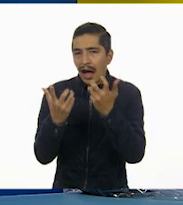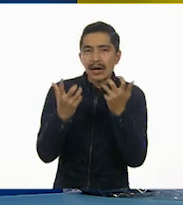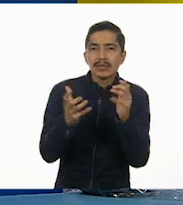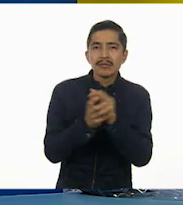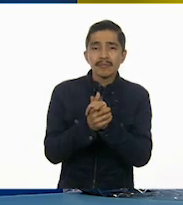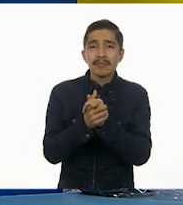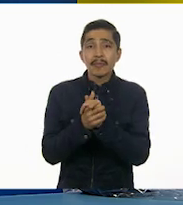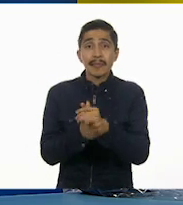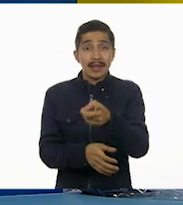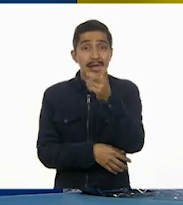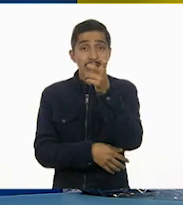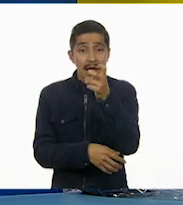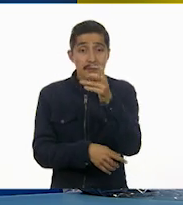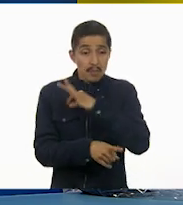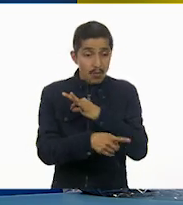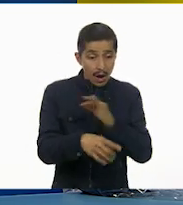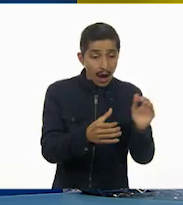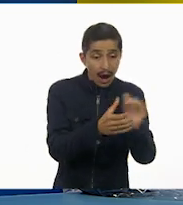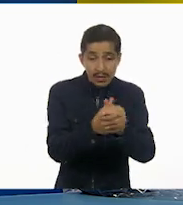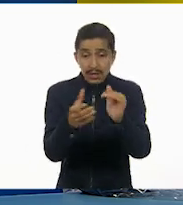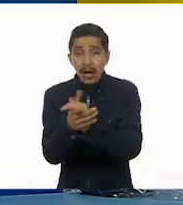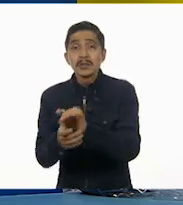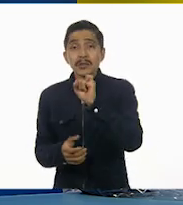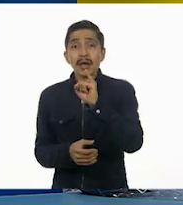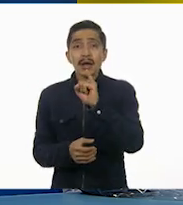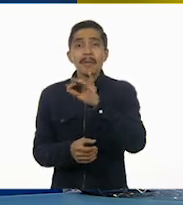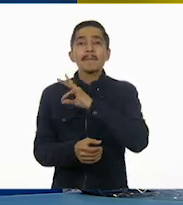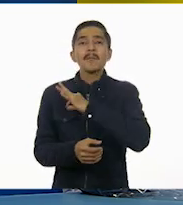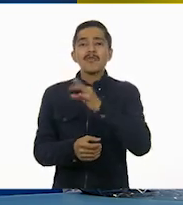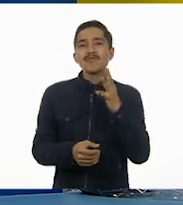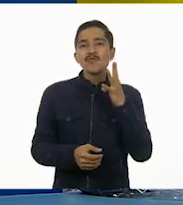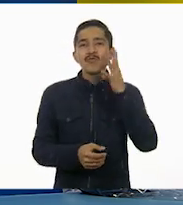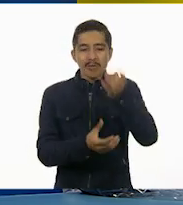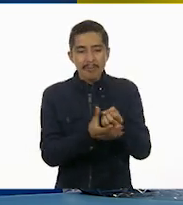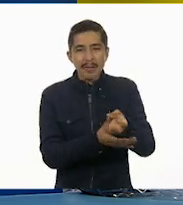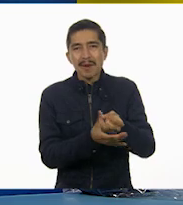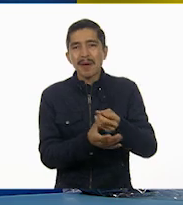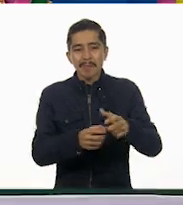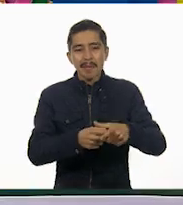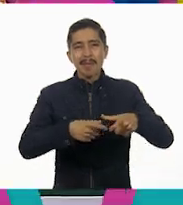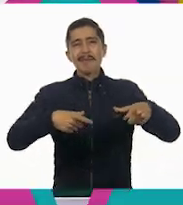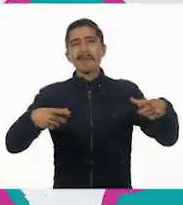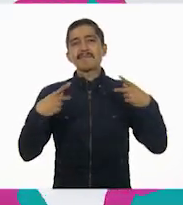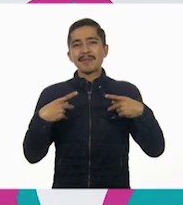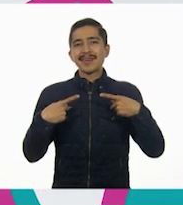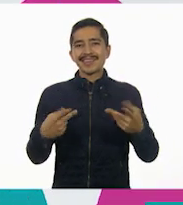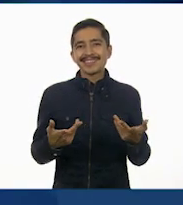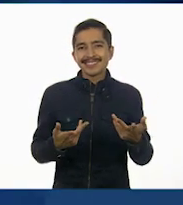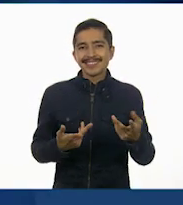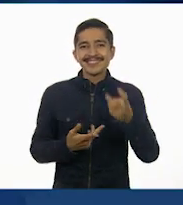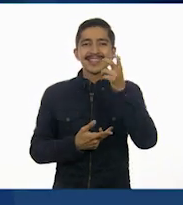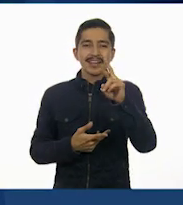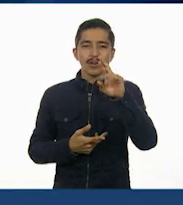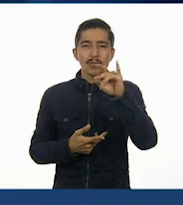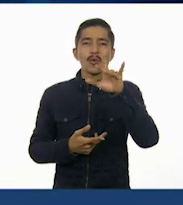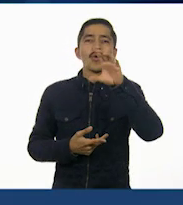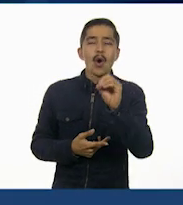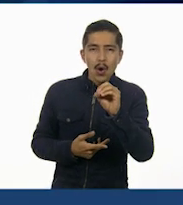el garantizar matrimonios iba a garantizar el futuro de su ciudad. Rómulo ideó un plan en el